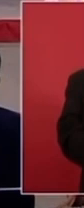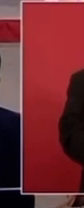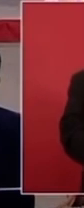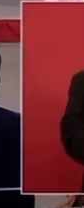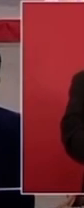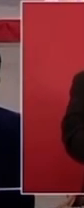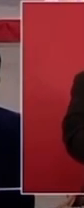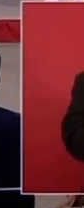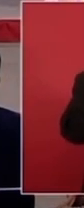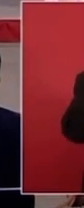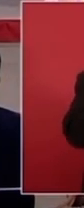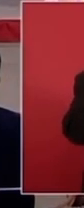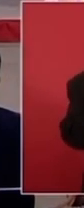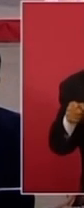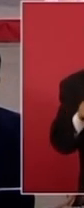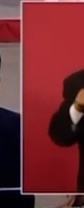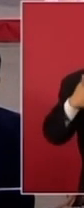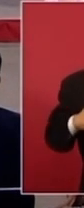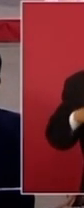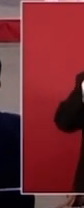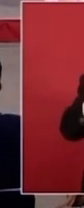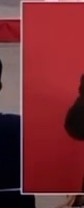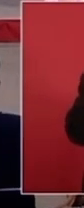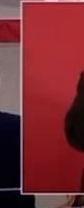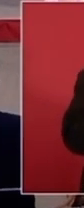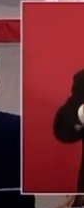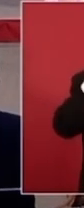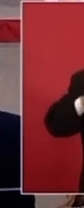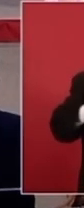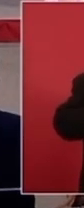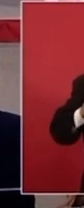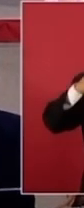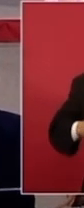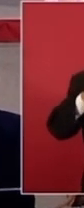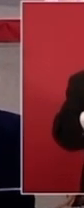El respeto, la protección y promoción de los derechos humanos.